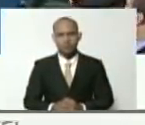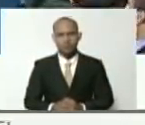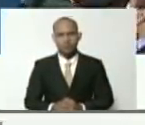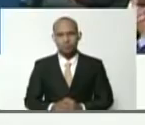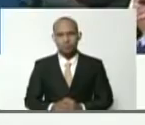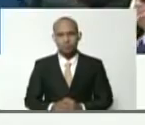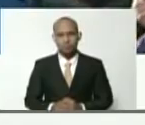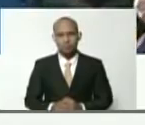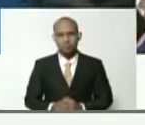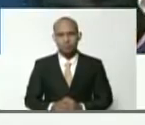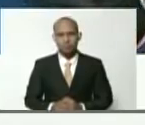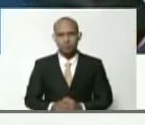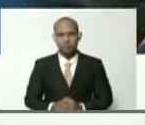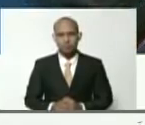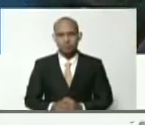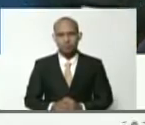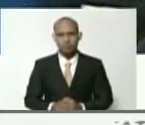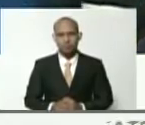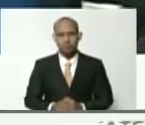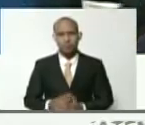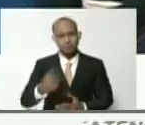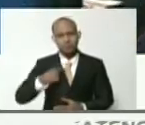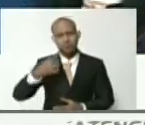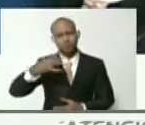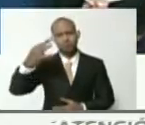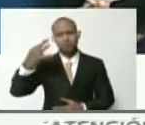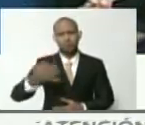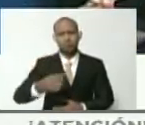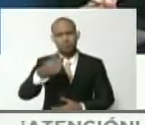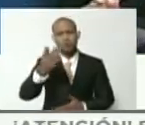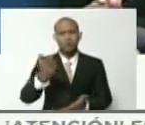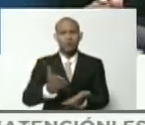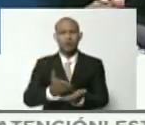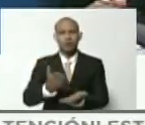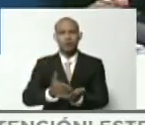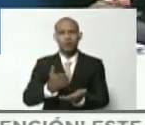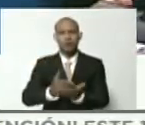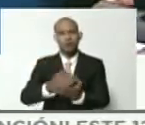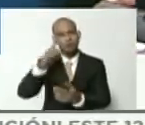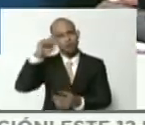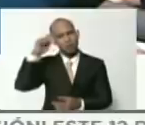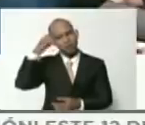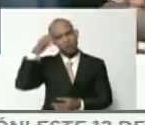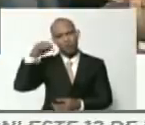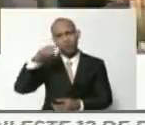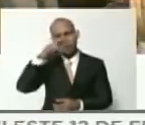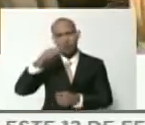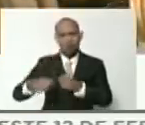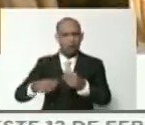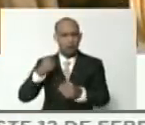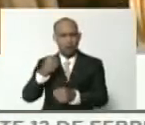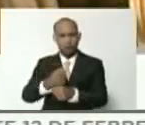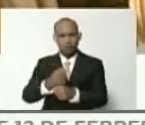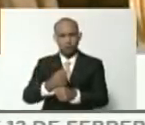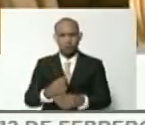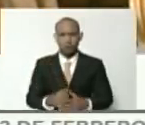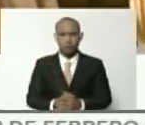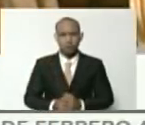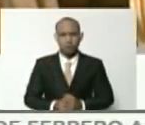digno. Y estoy seguro que usted siempre va a recordar estos años.